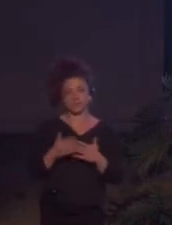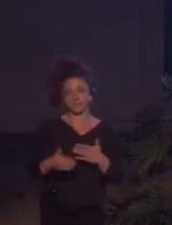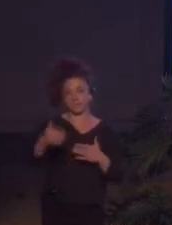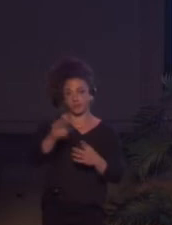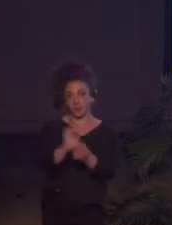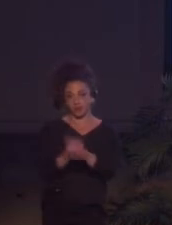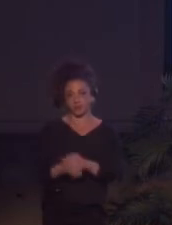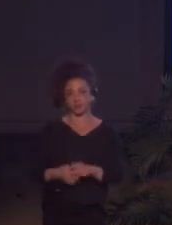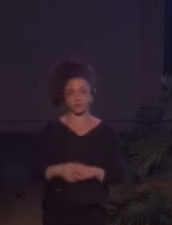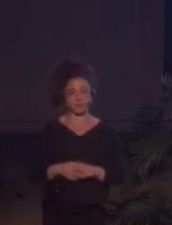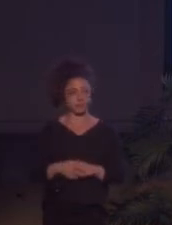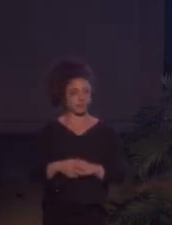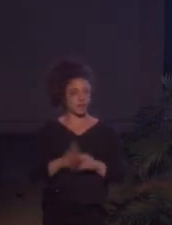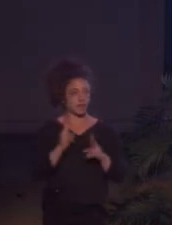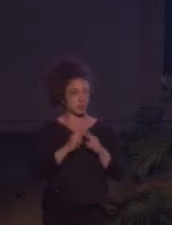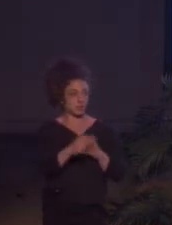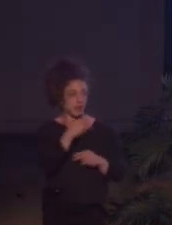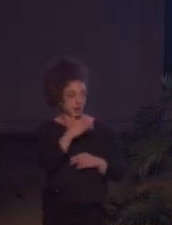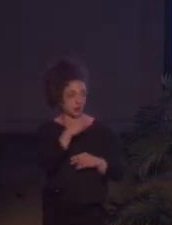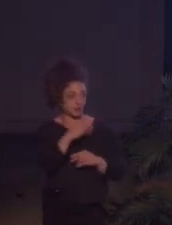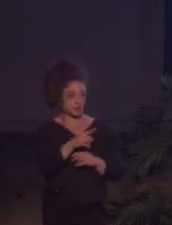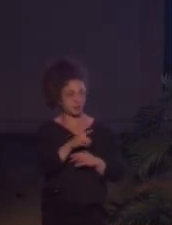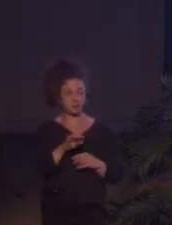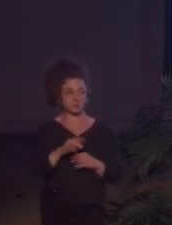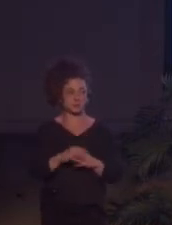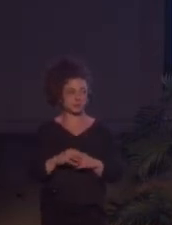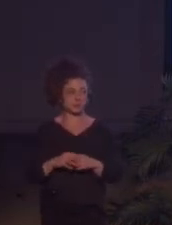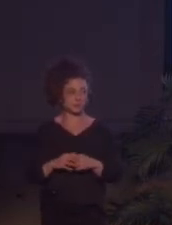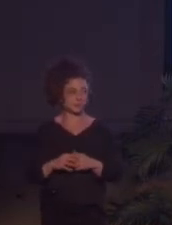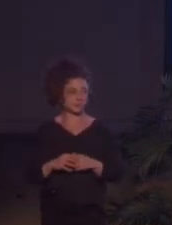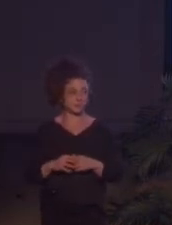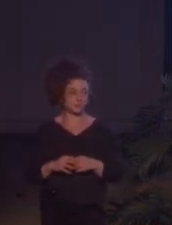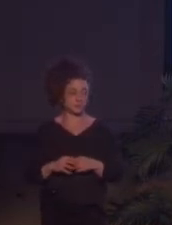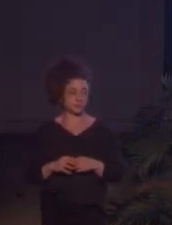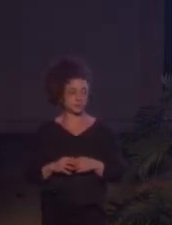pues, no sé si te he respondido algo así, pero...